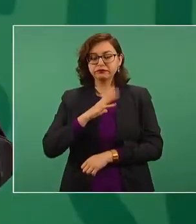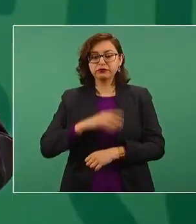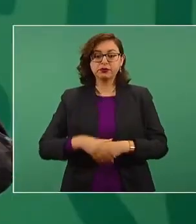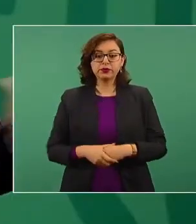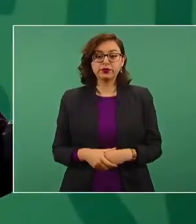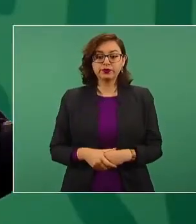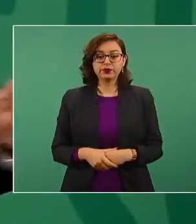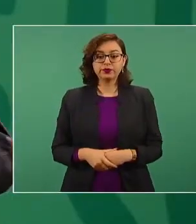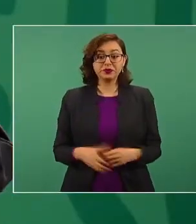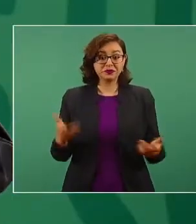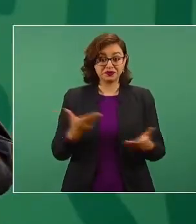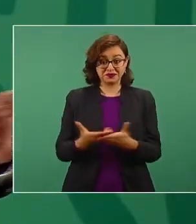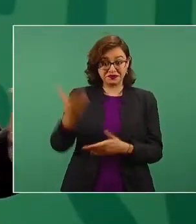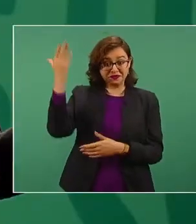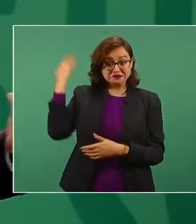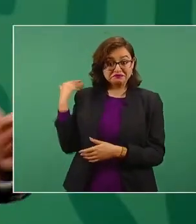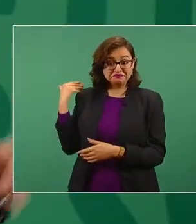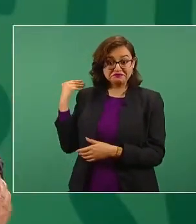Tampoco nunca